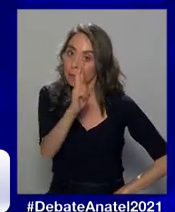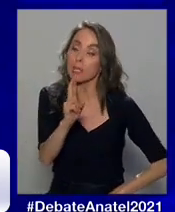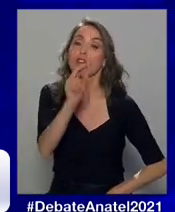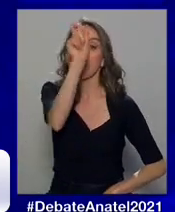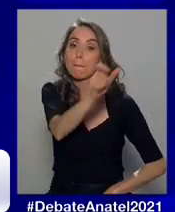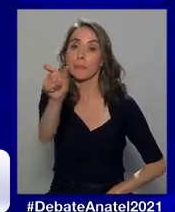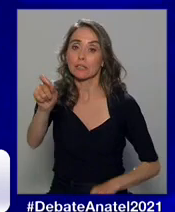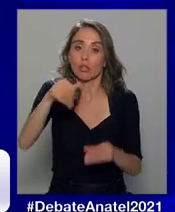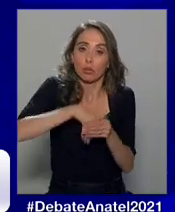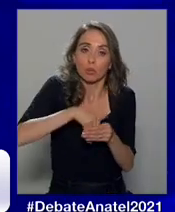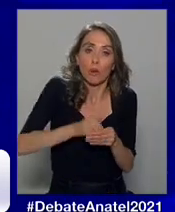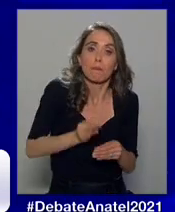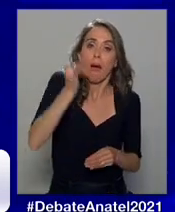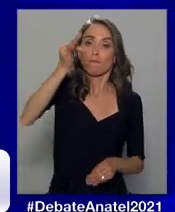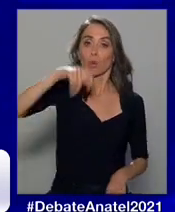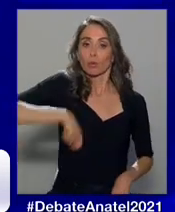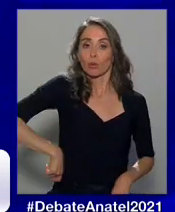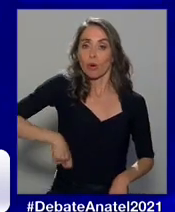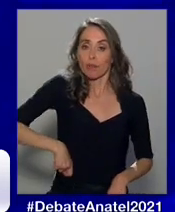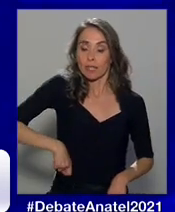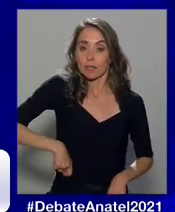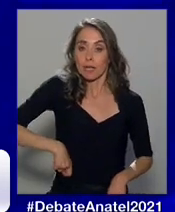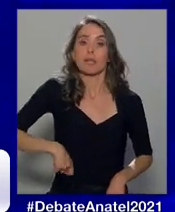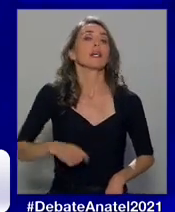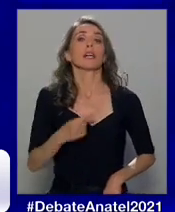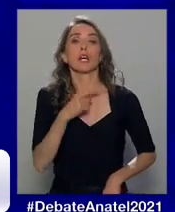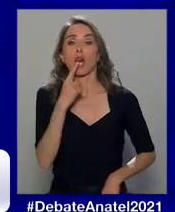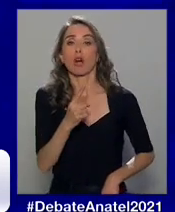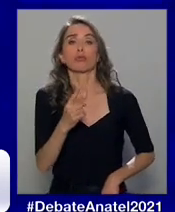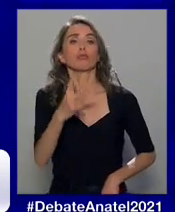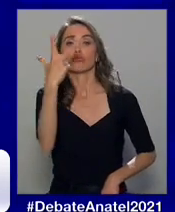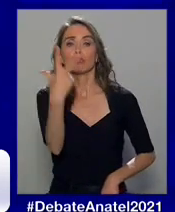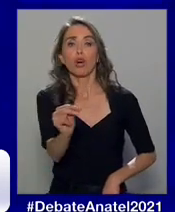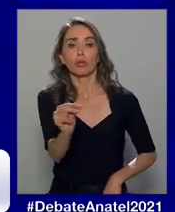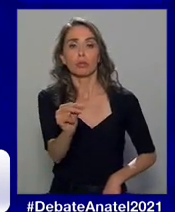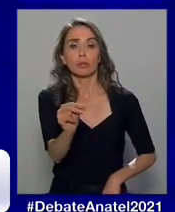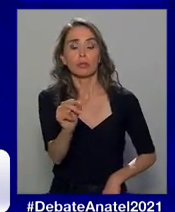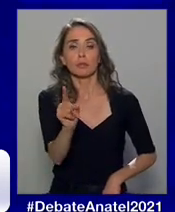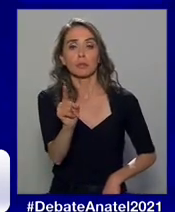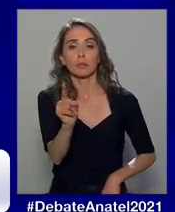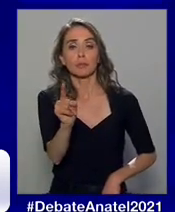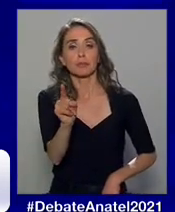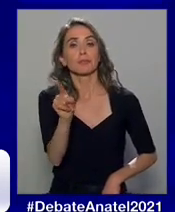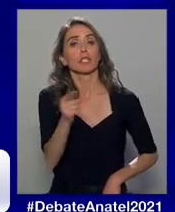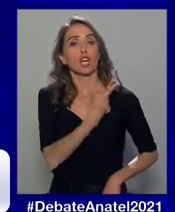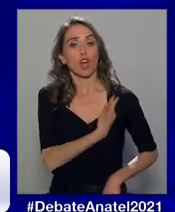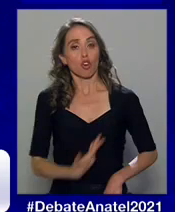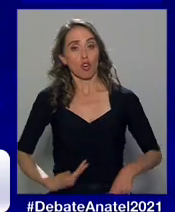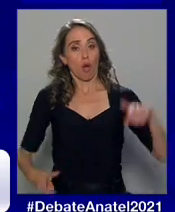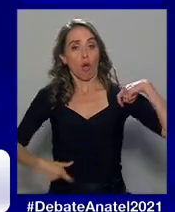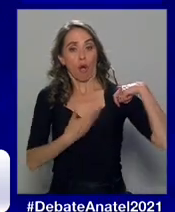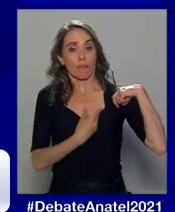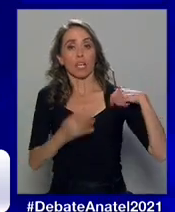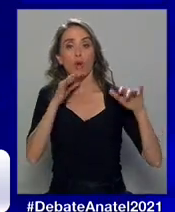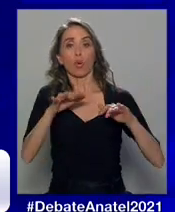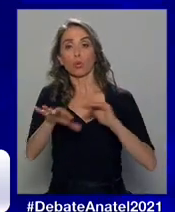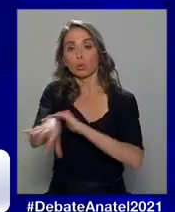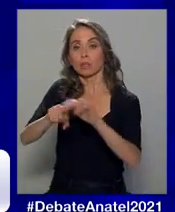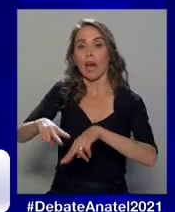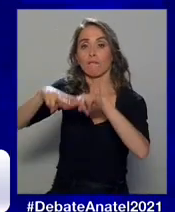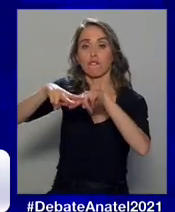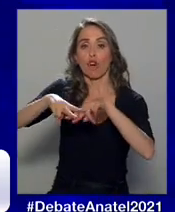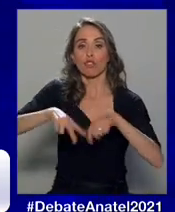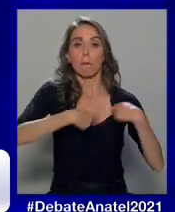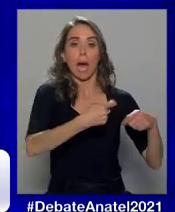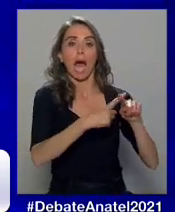ahorros previsionales de los chilenos, y por lo tanto descarto de manera categórica de que por parte del gobierno se pueda hacer uso de esos recursos para otros